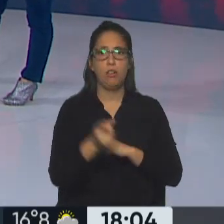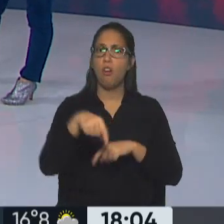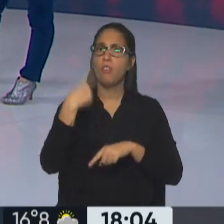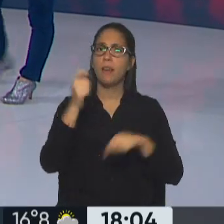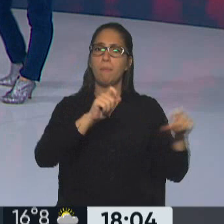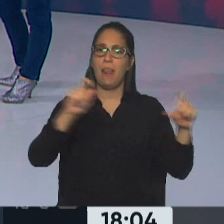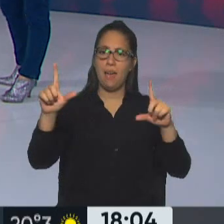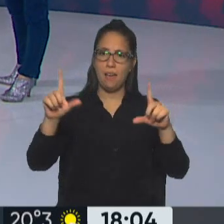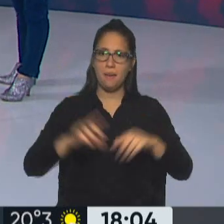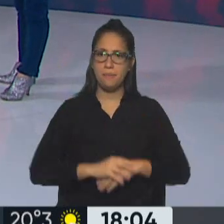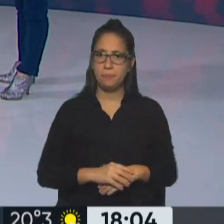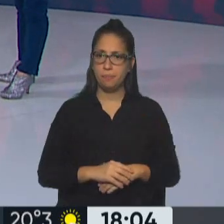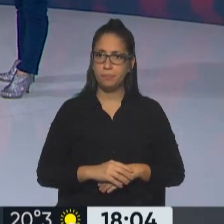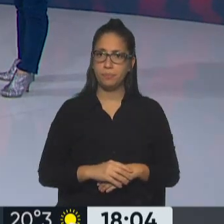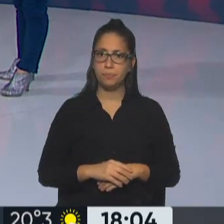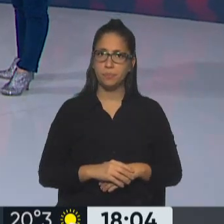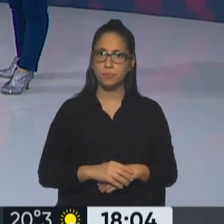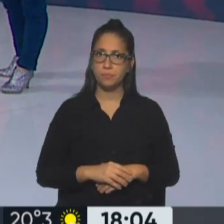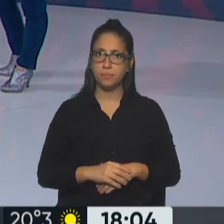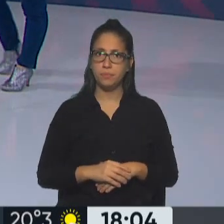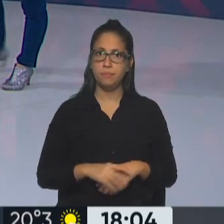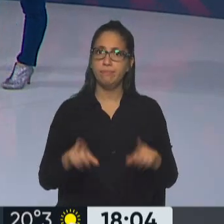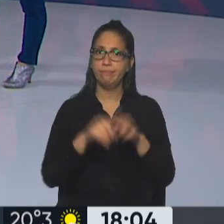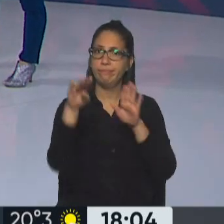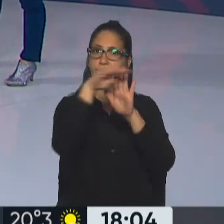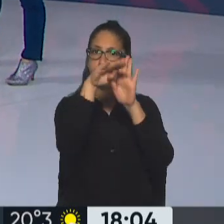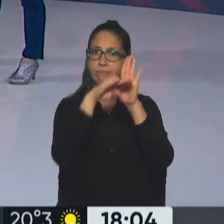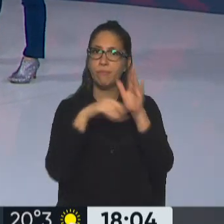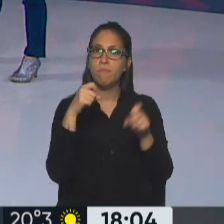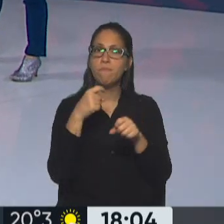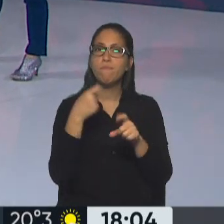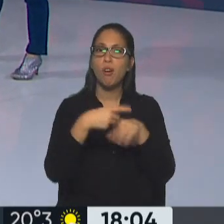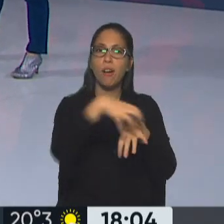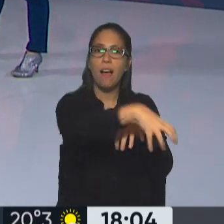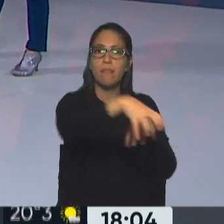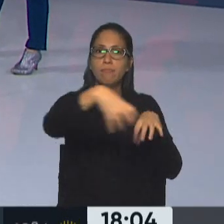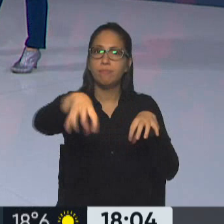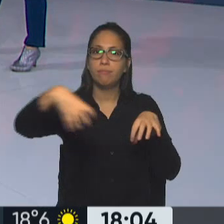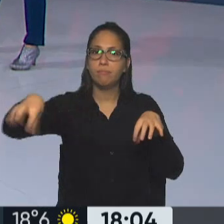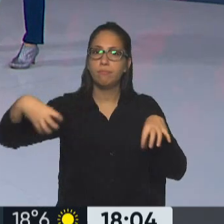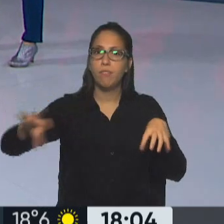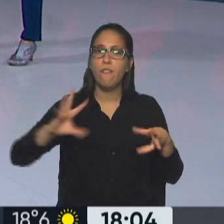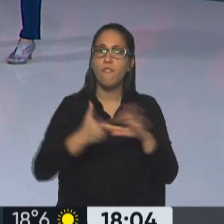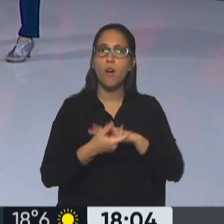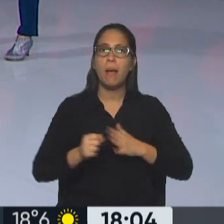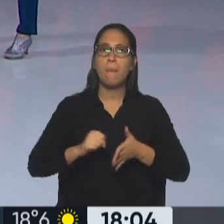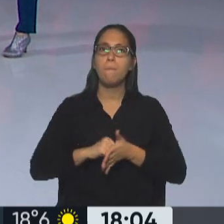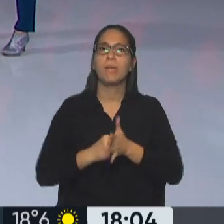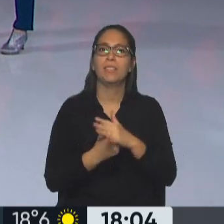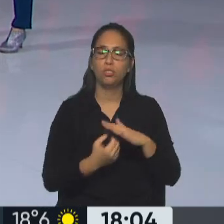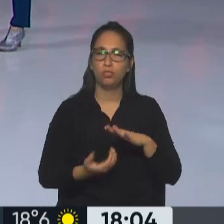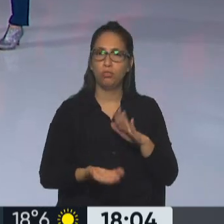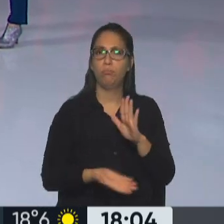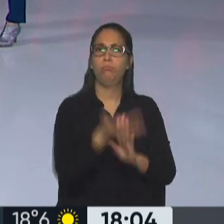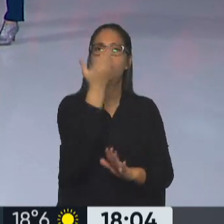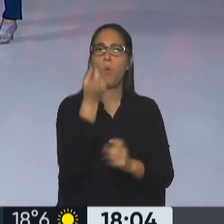placa. Exactamente. Acá es lo que te decía antes. Acá tenés el detalle por sectores, cómo incidieron, o cómo, mejor dicho, cómo aumentaron, cómo incidieron es